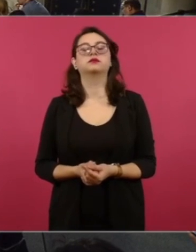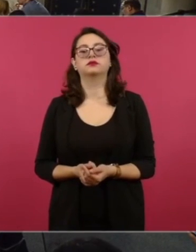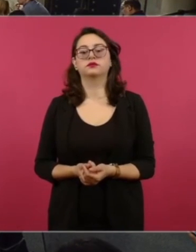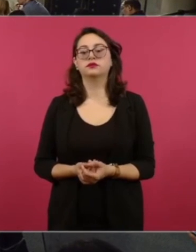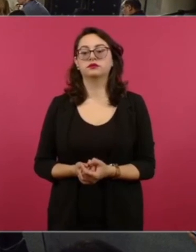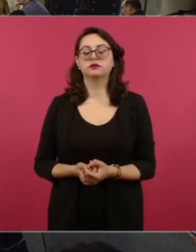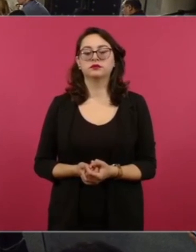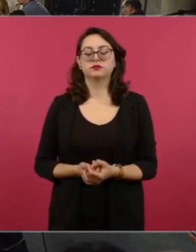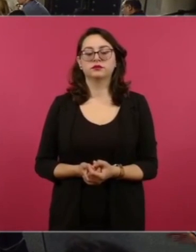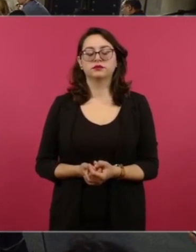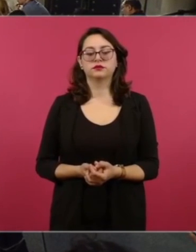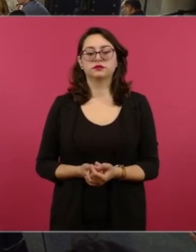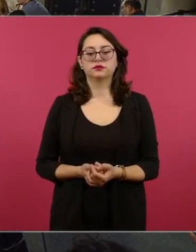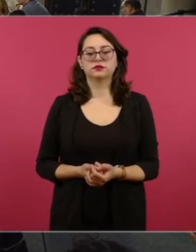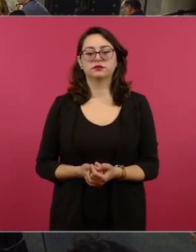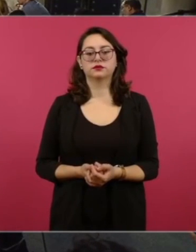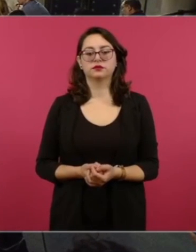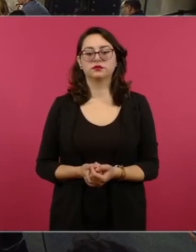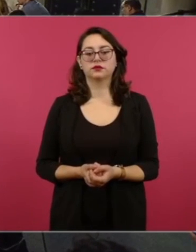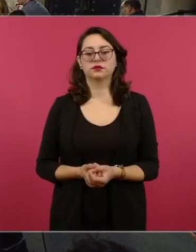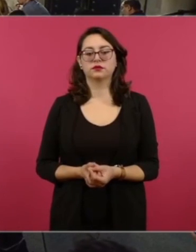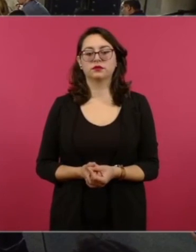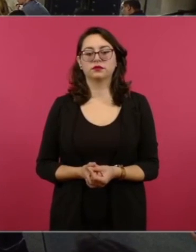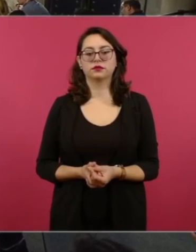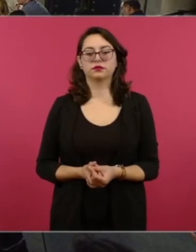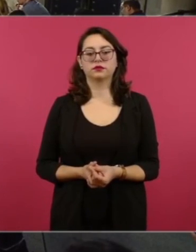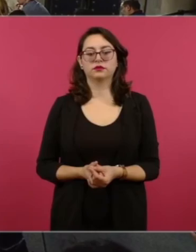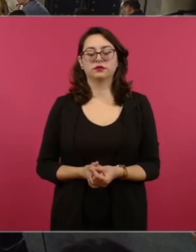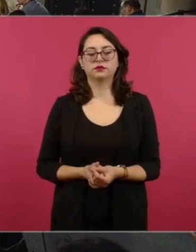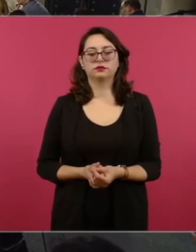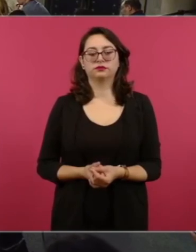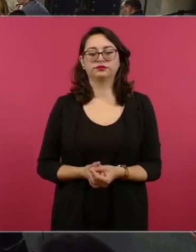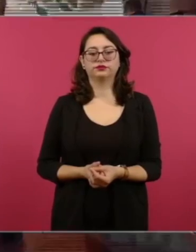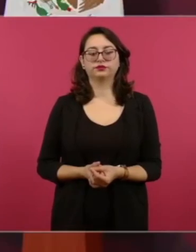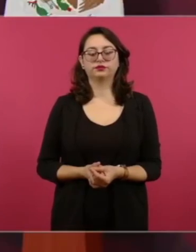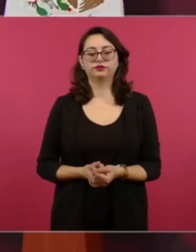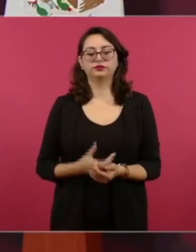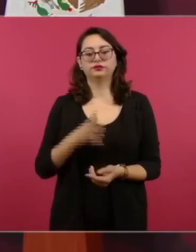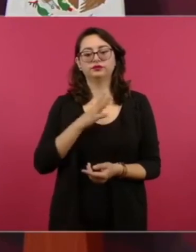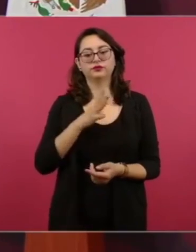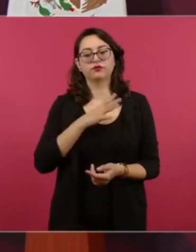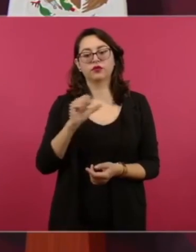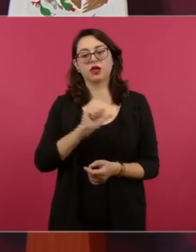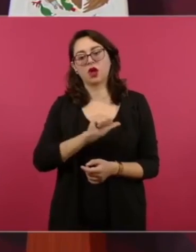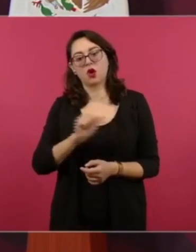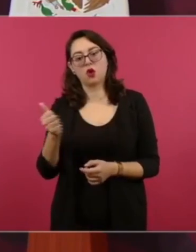Pero ahora hay otra lámina que está en la pobreza uno extrema, de mis libros